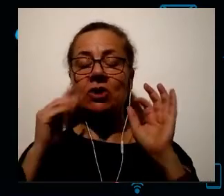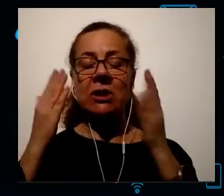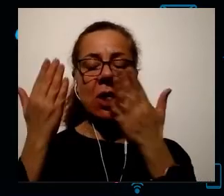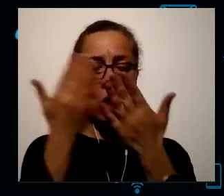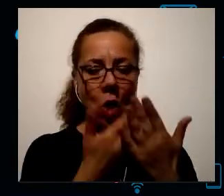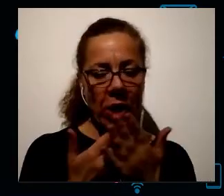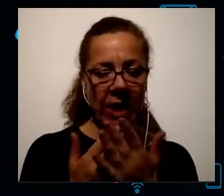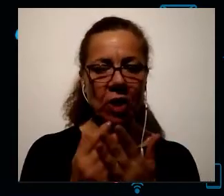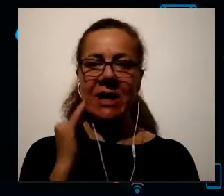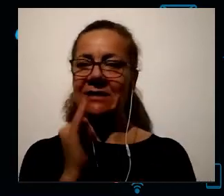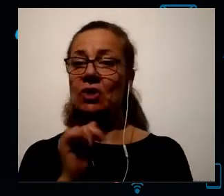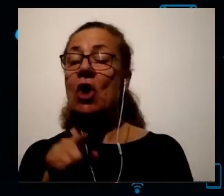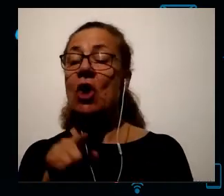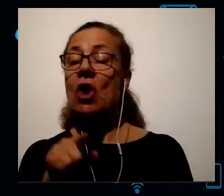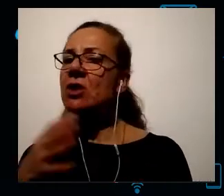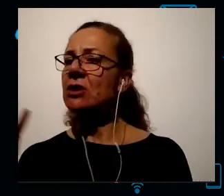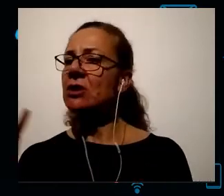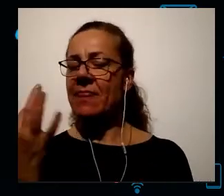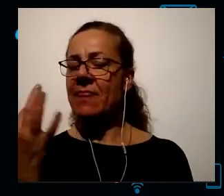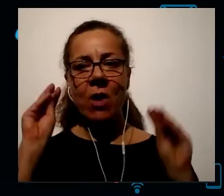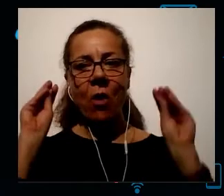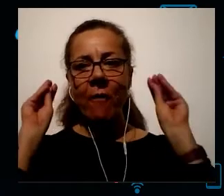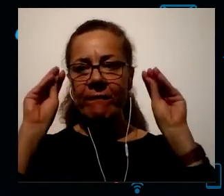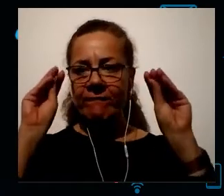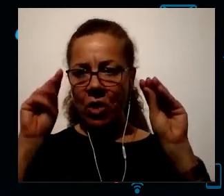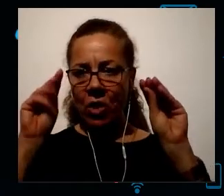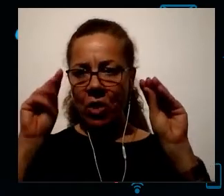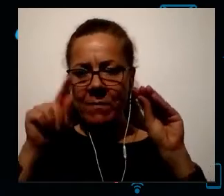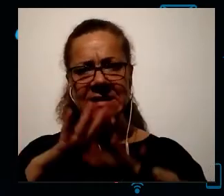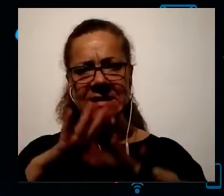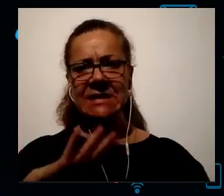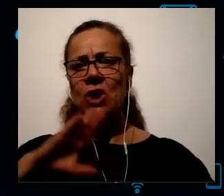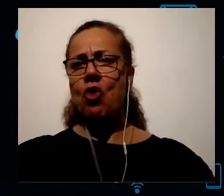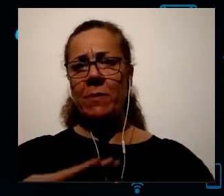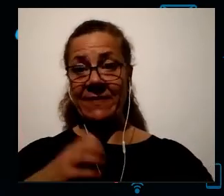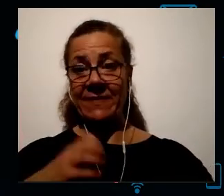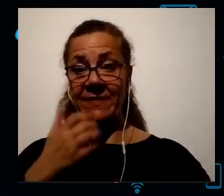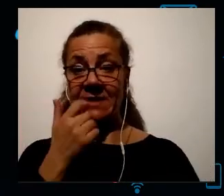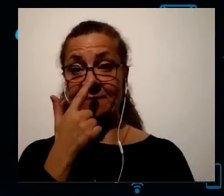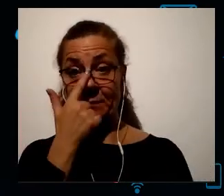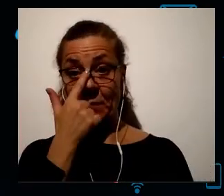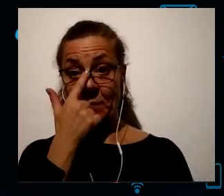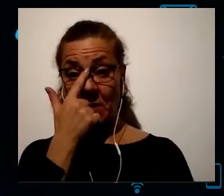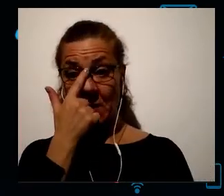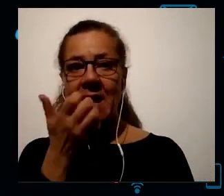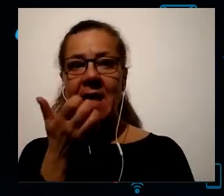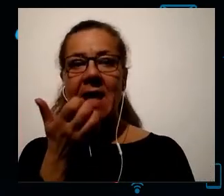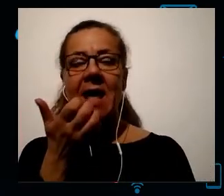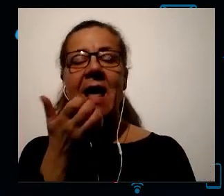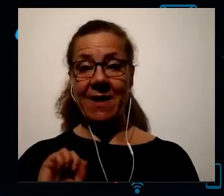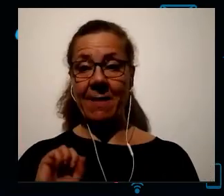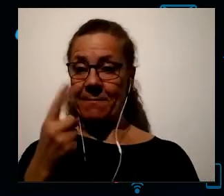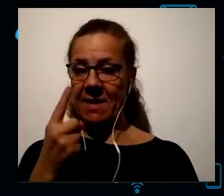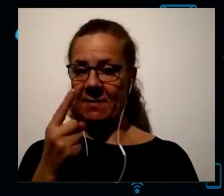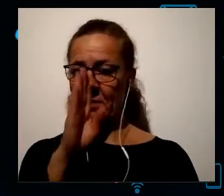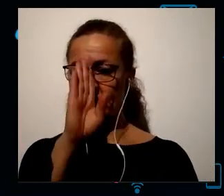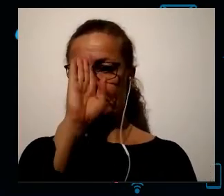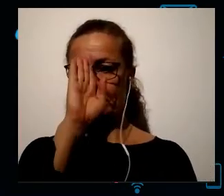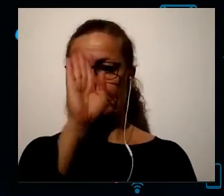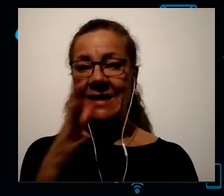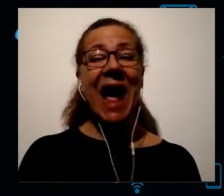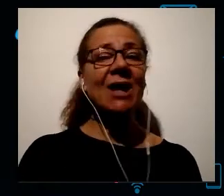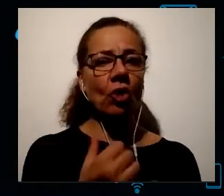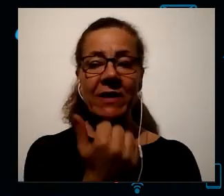ellos son los responsables de formar en competencias si volvemos al inicio esta competencia es una competencia primero que se dirige a toda la ciudadanía